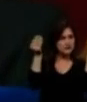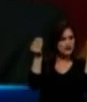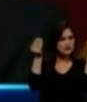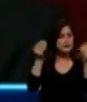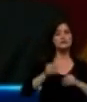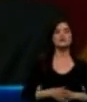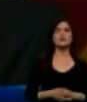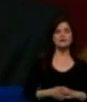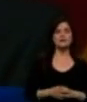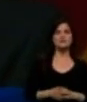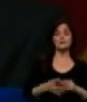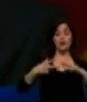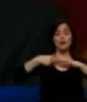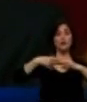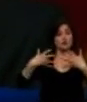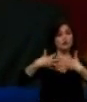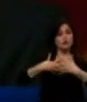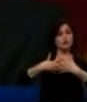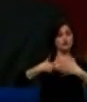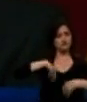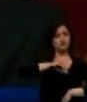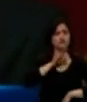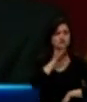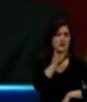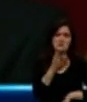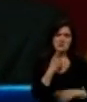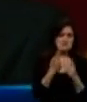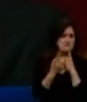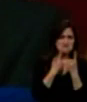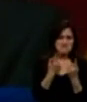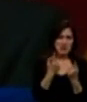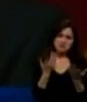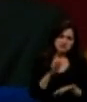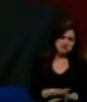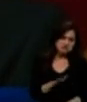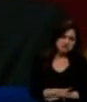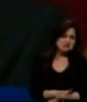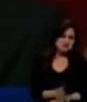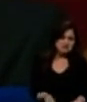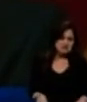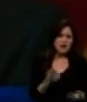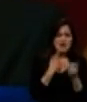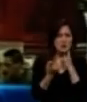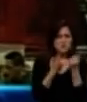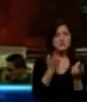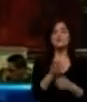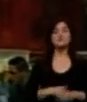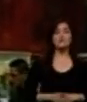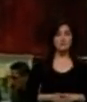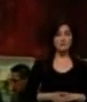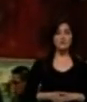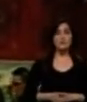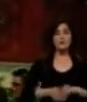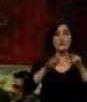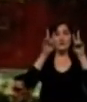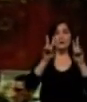de comunicación será, como siempre ha sido conmigo, fresca, fluida y dialogante. Quiere marcar